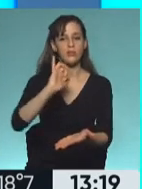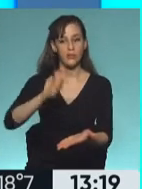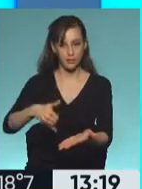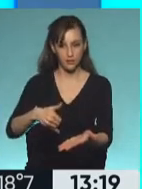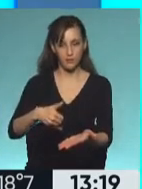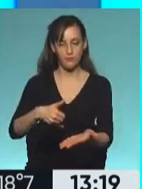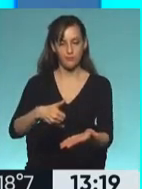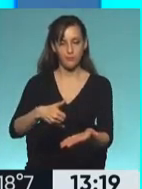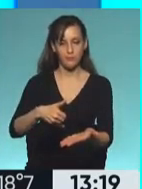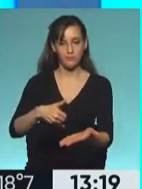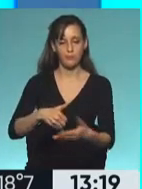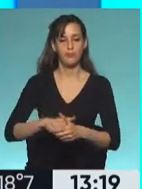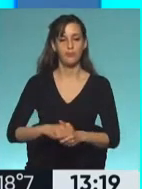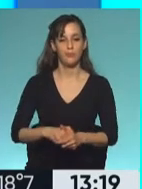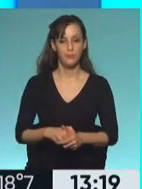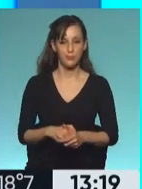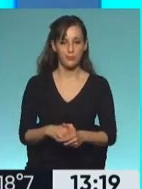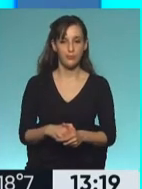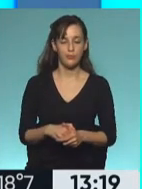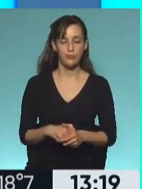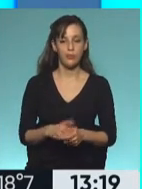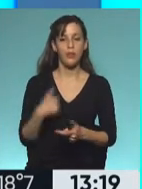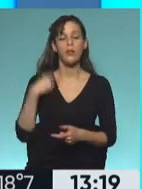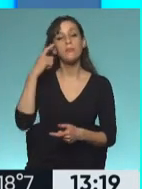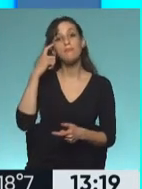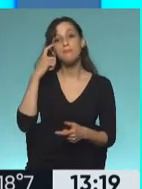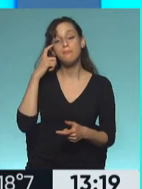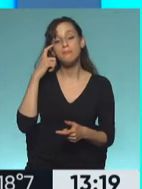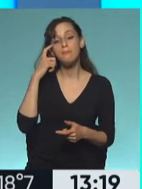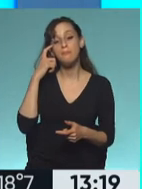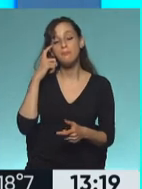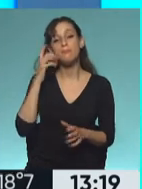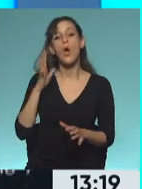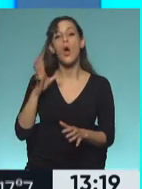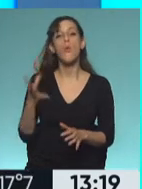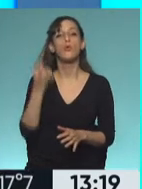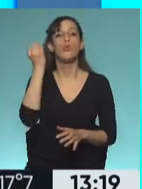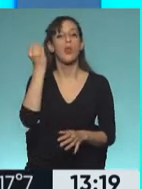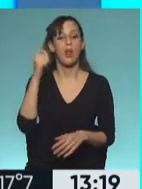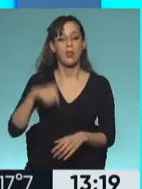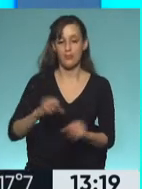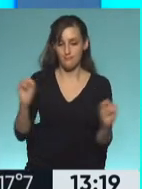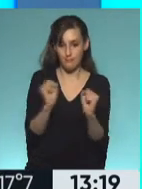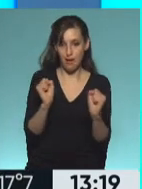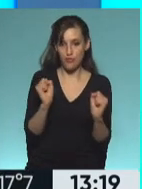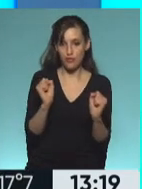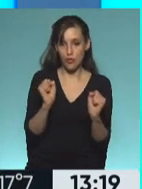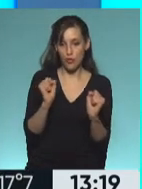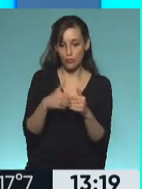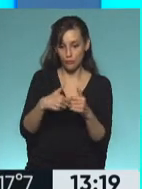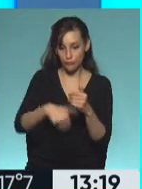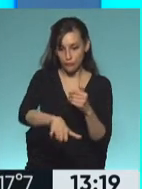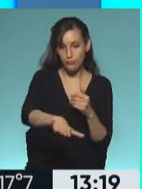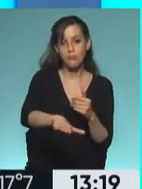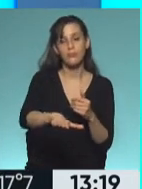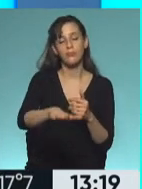meses este se pensaba que está esta oportunidad la de mayo va a ser mayor por el hecho desde todo este período tubo